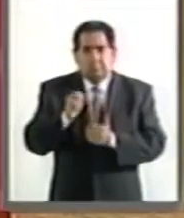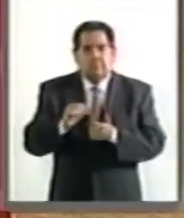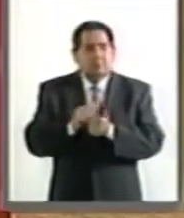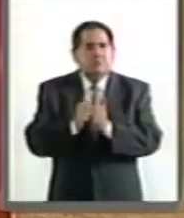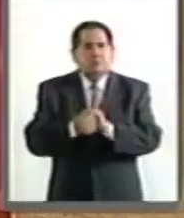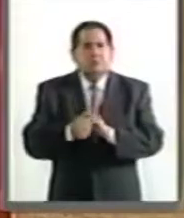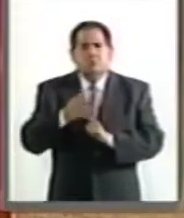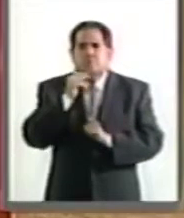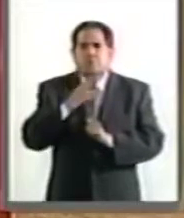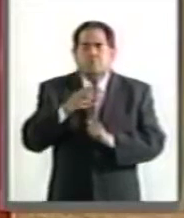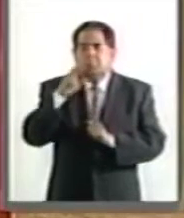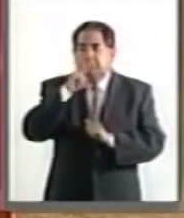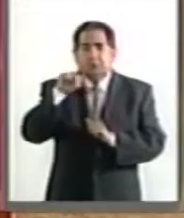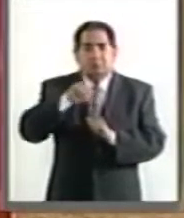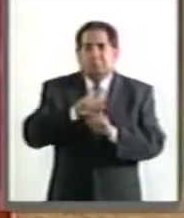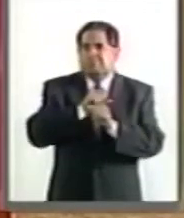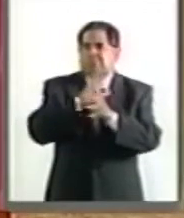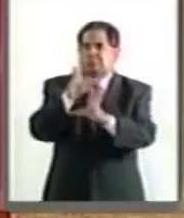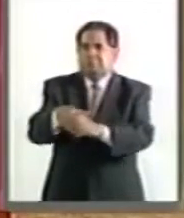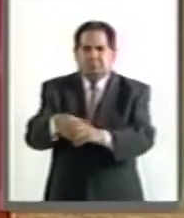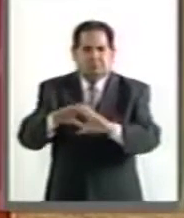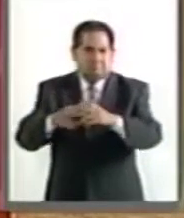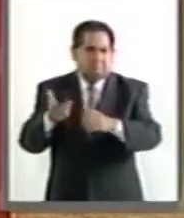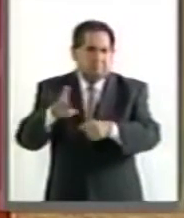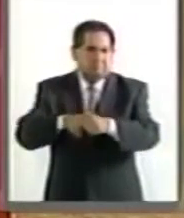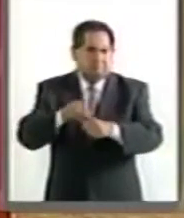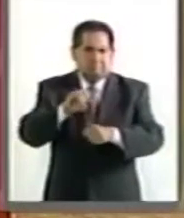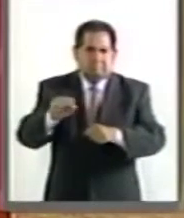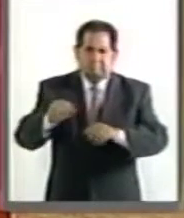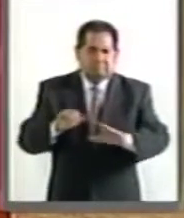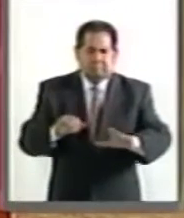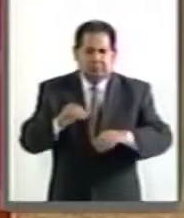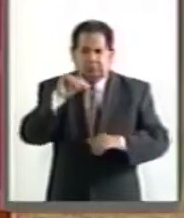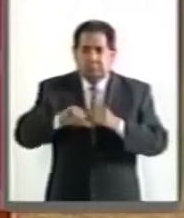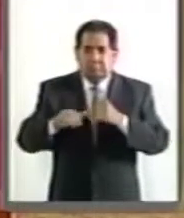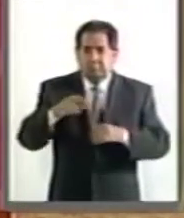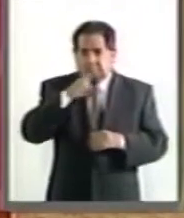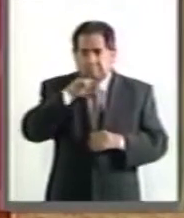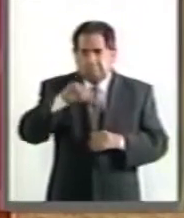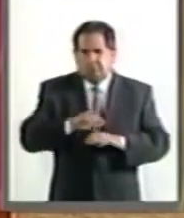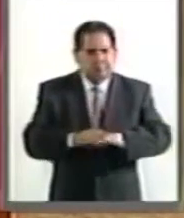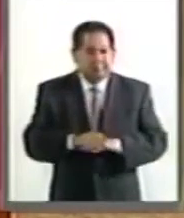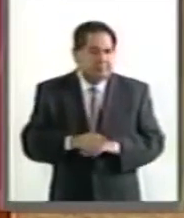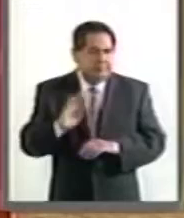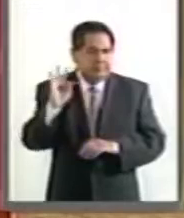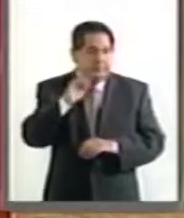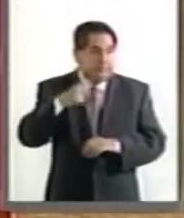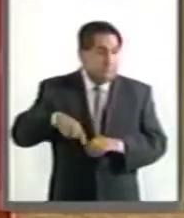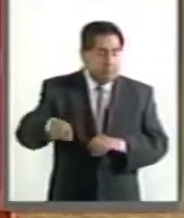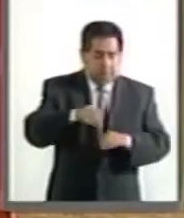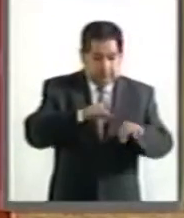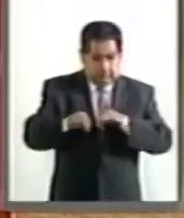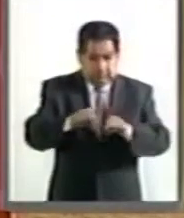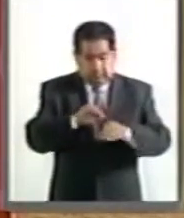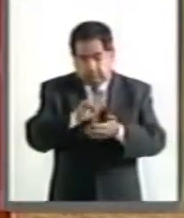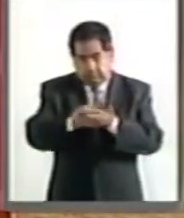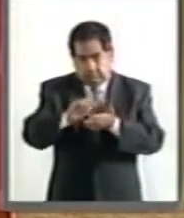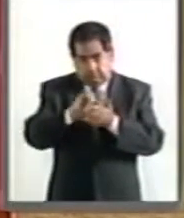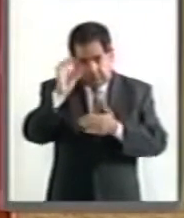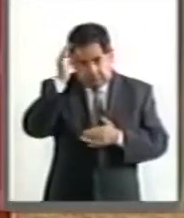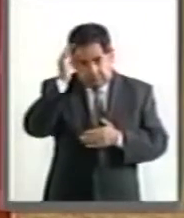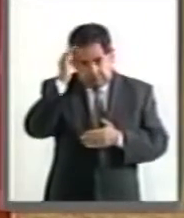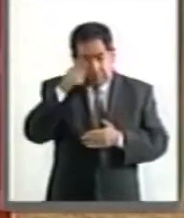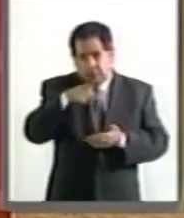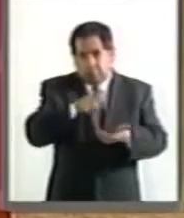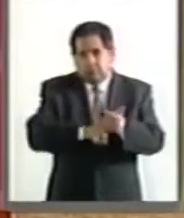da de la noche a la mañana. Particularmente, ¿por qué? Porque quienes trabajan en el hogar sufren